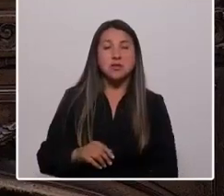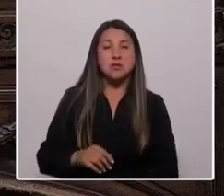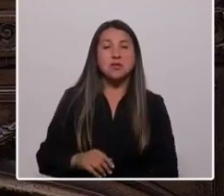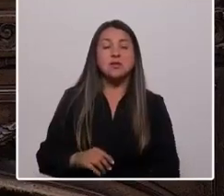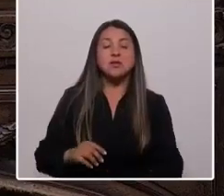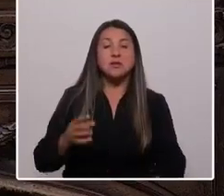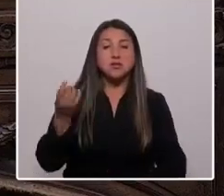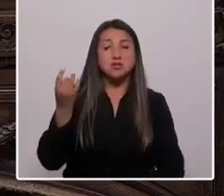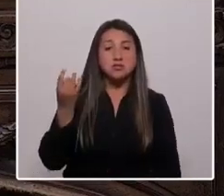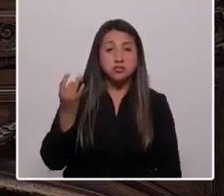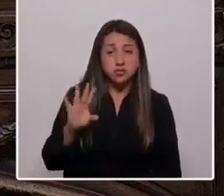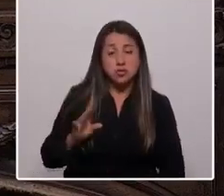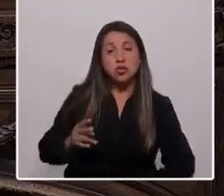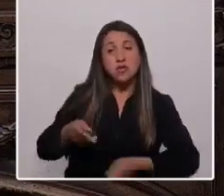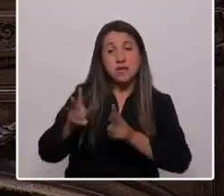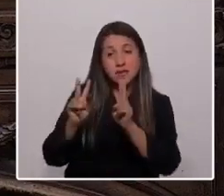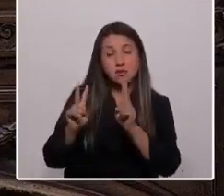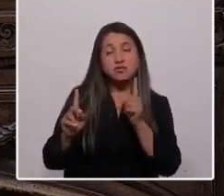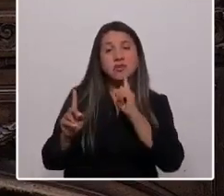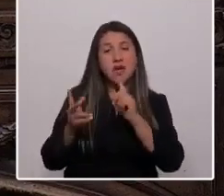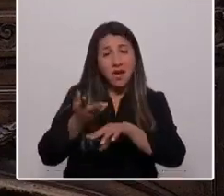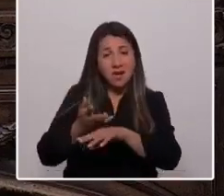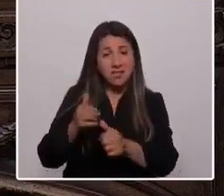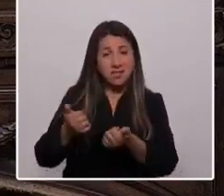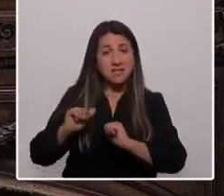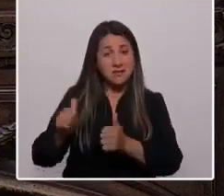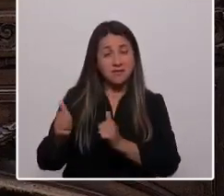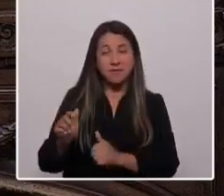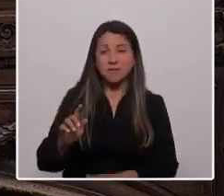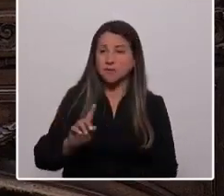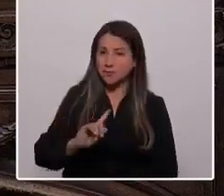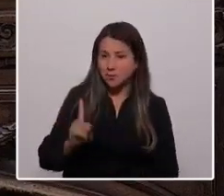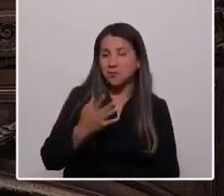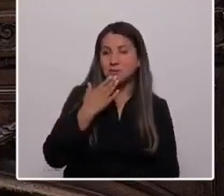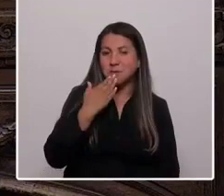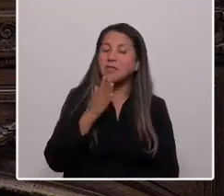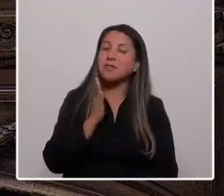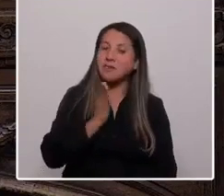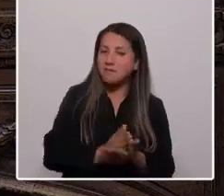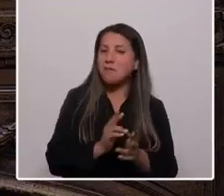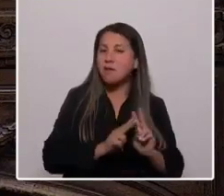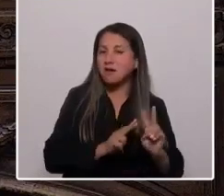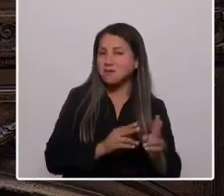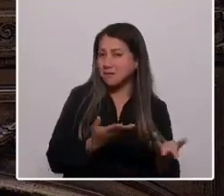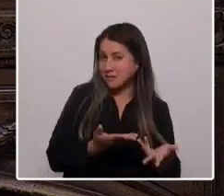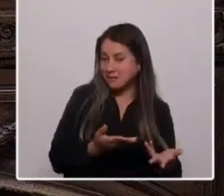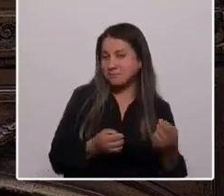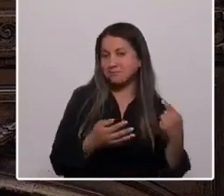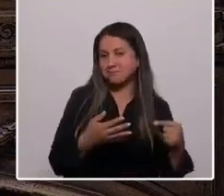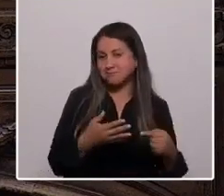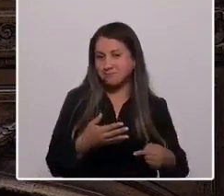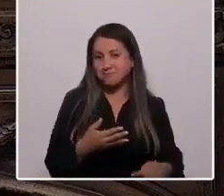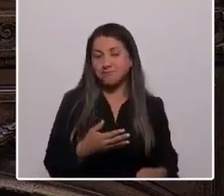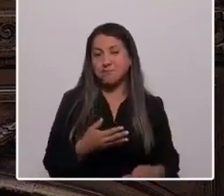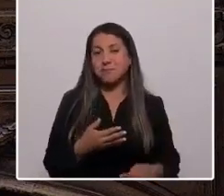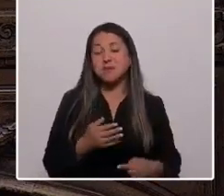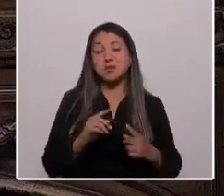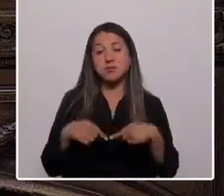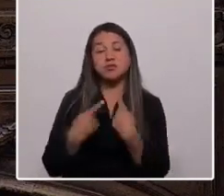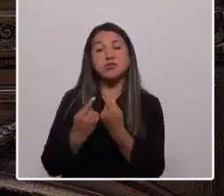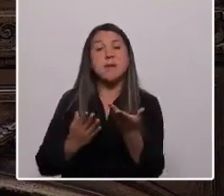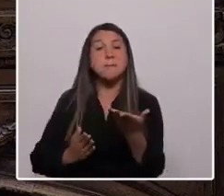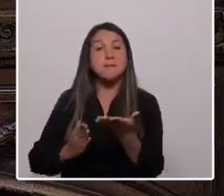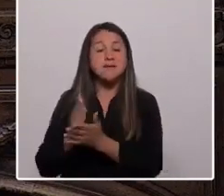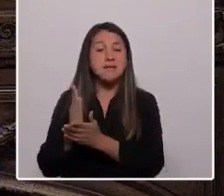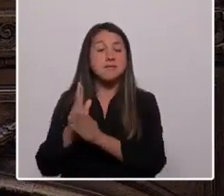en los derechos tenemos desafíos sino que también en los deberes como decía antes nada de lo que comenzamos hoy escribir comenzó